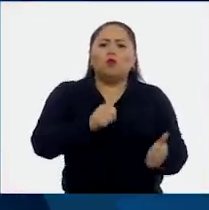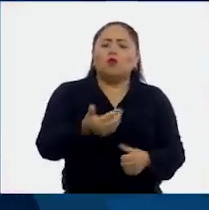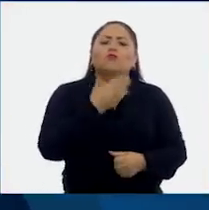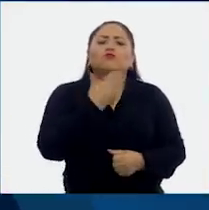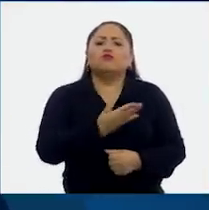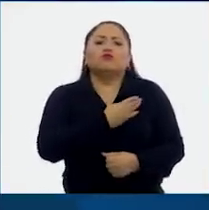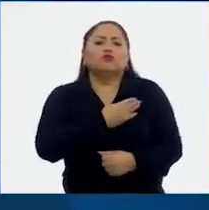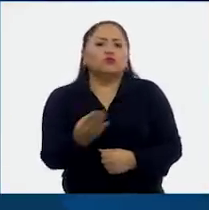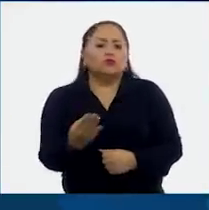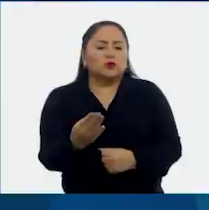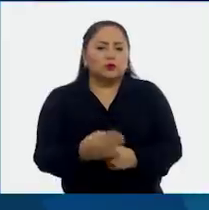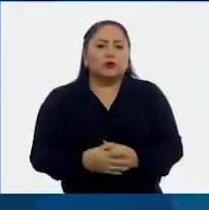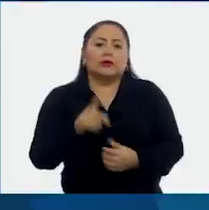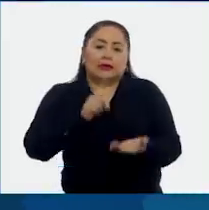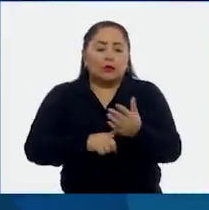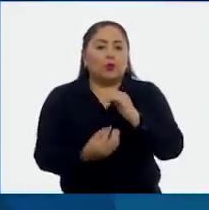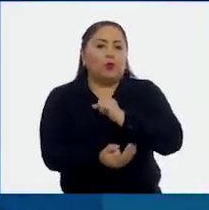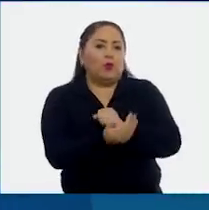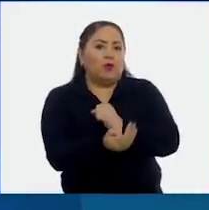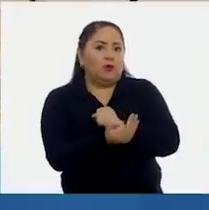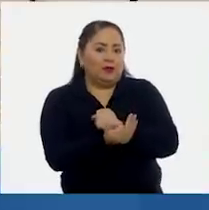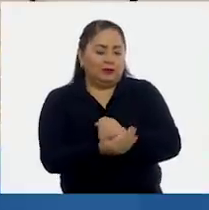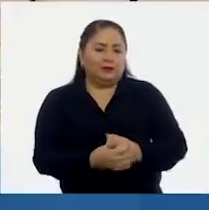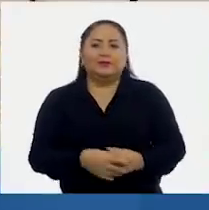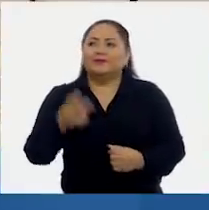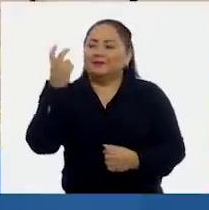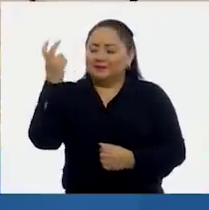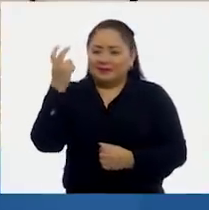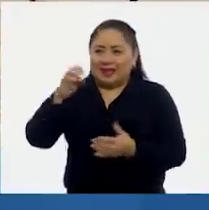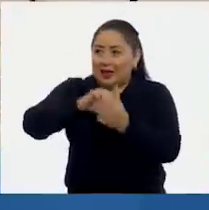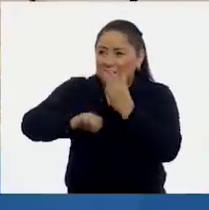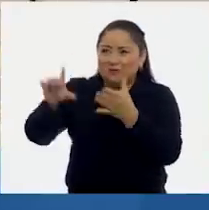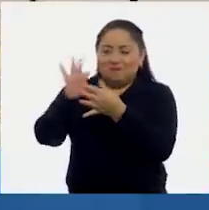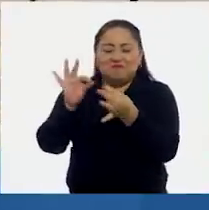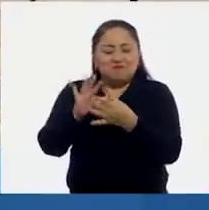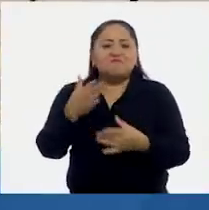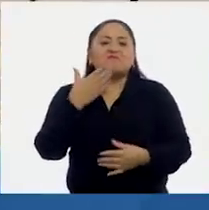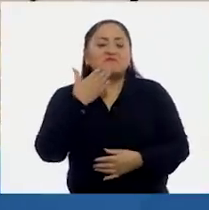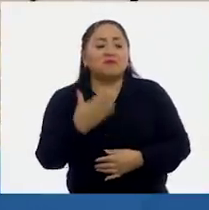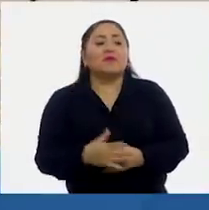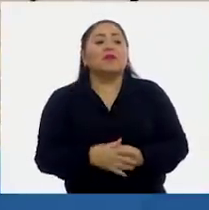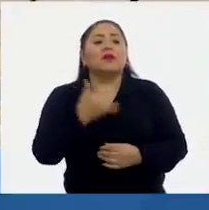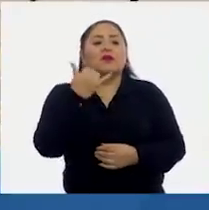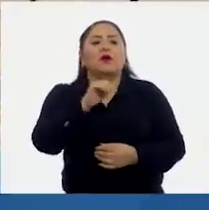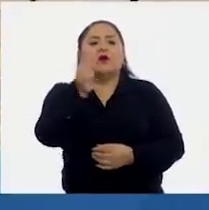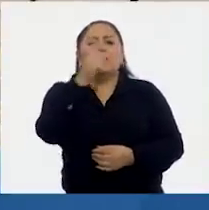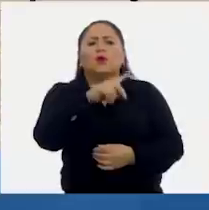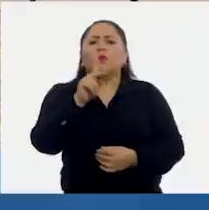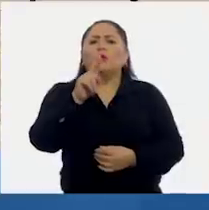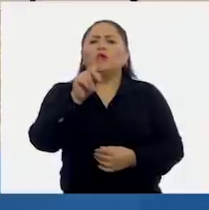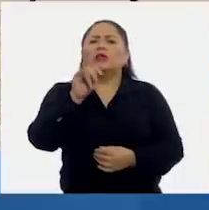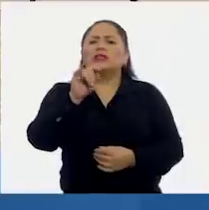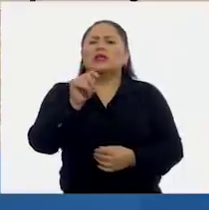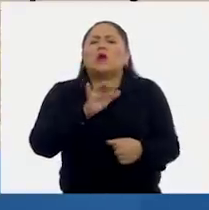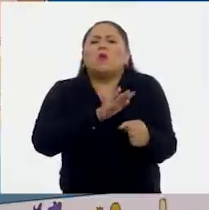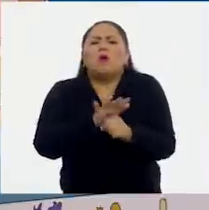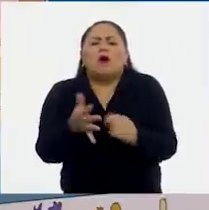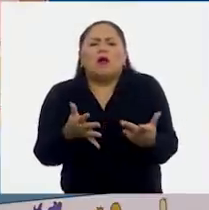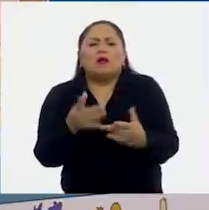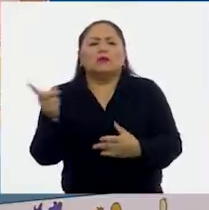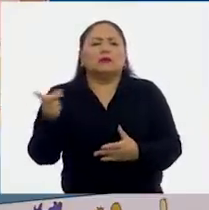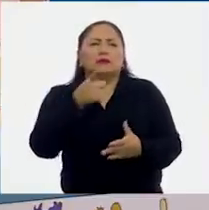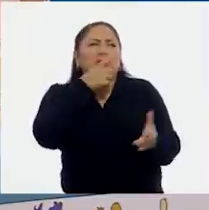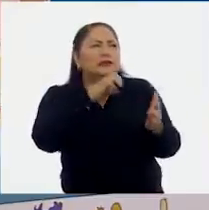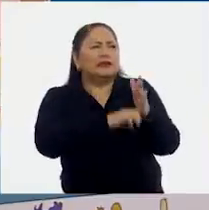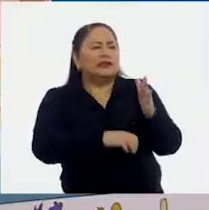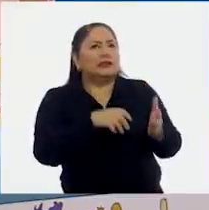nos pueden hacer bien y que nos protegen. Exactamente, excelentes ejemplos. ¿Y del reino protista ubicas alguno? Ay,